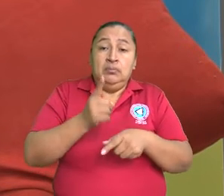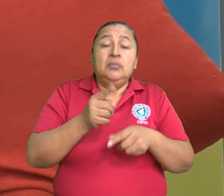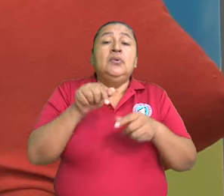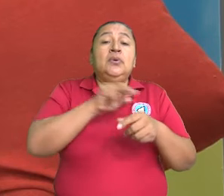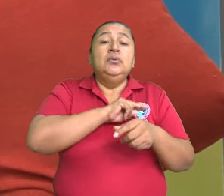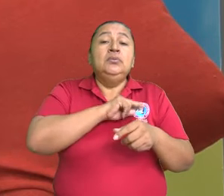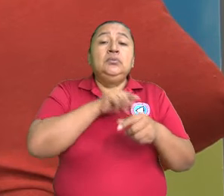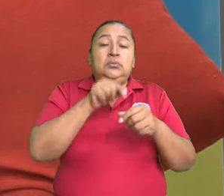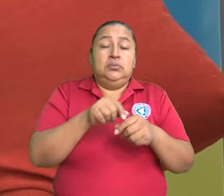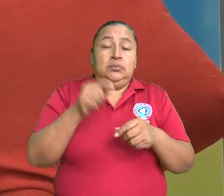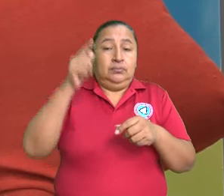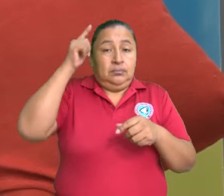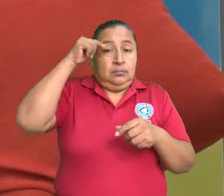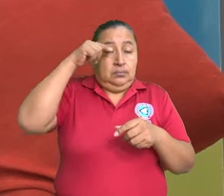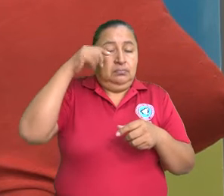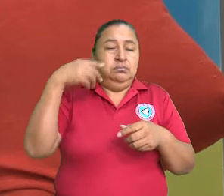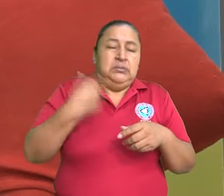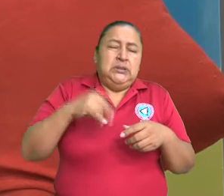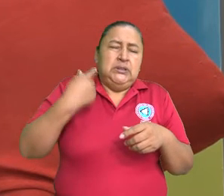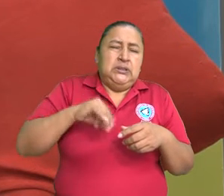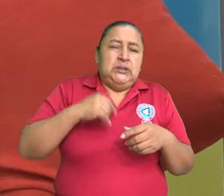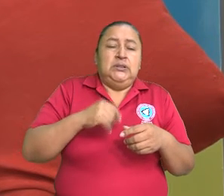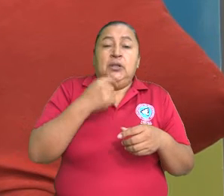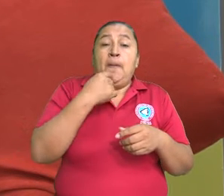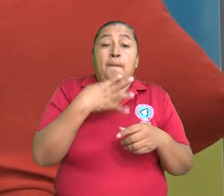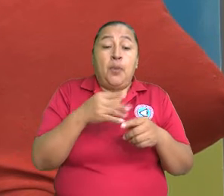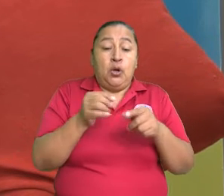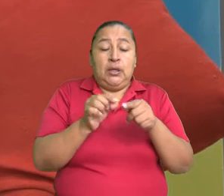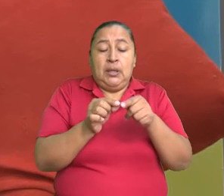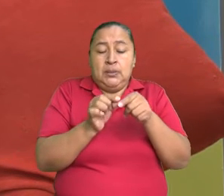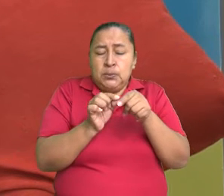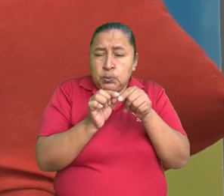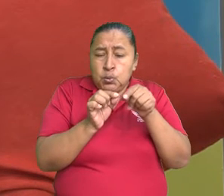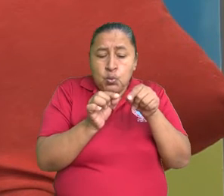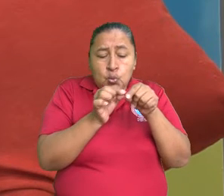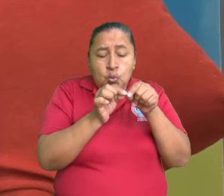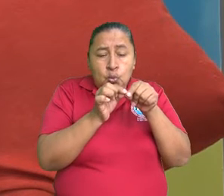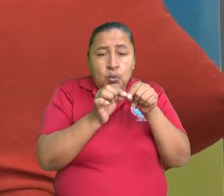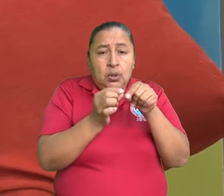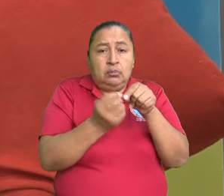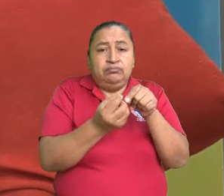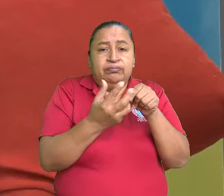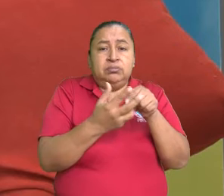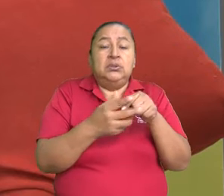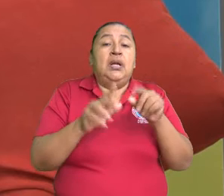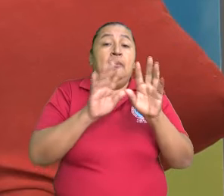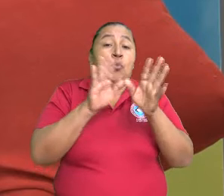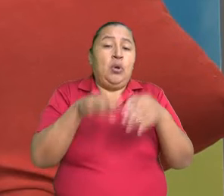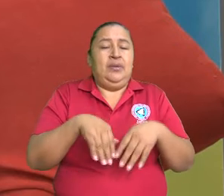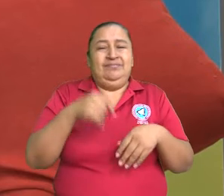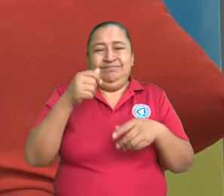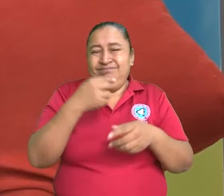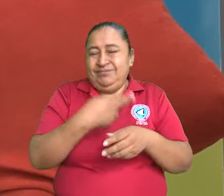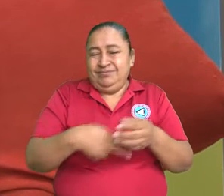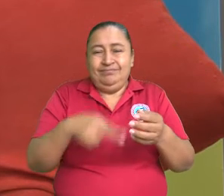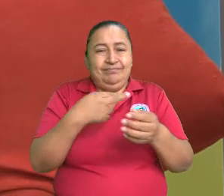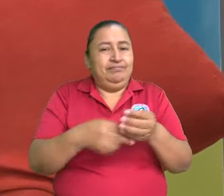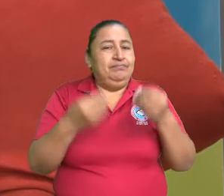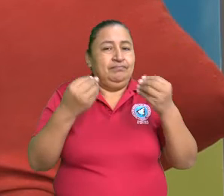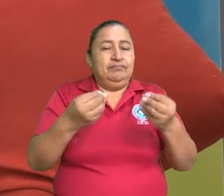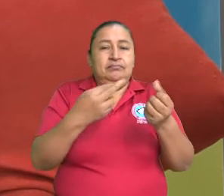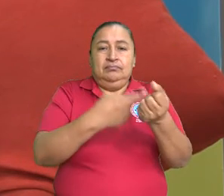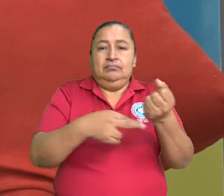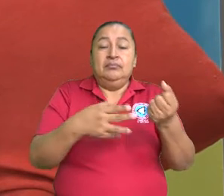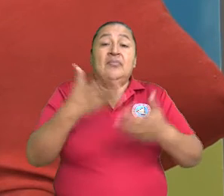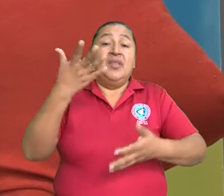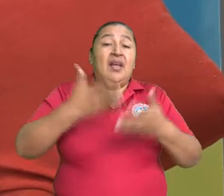problemas de micción porque tapa la parte de la uretra, la paciente sangra mucho y en algunas ocasiones